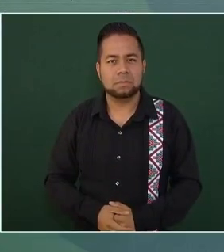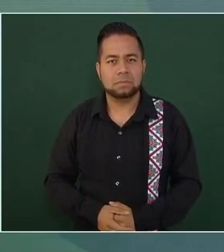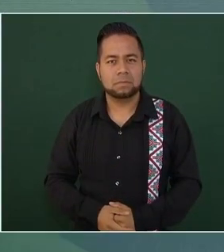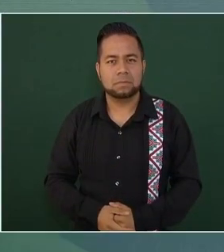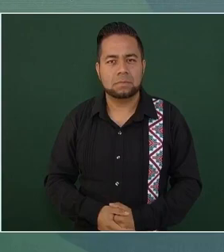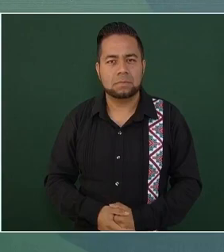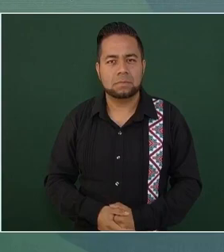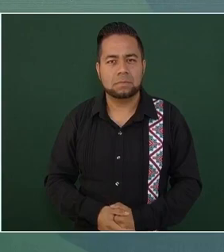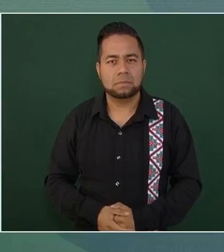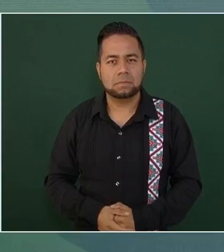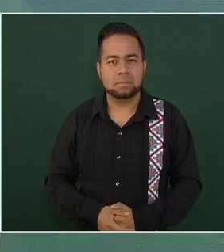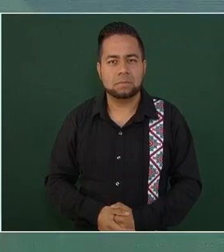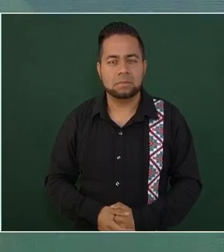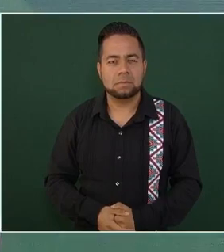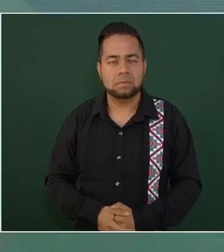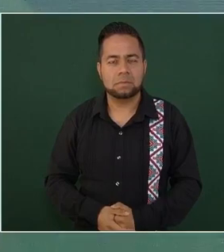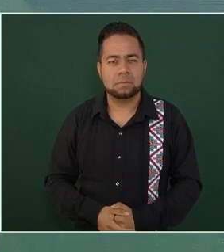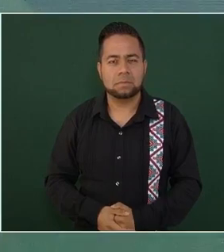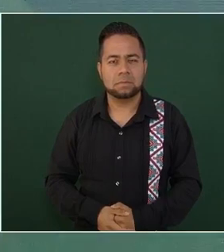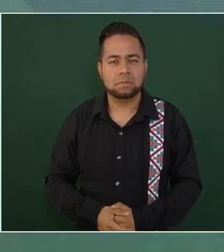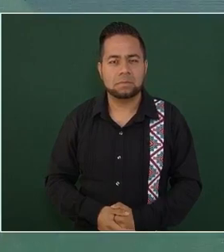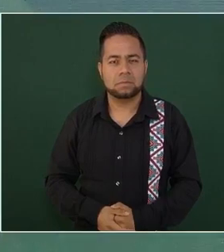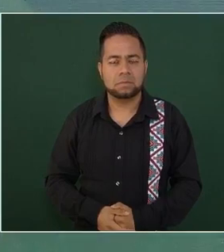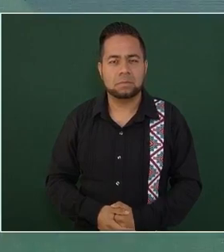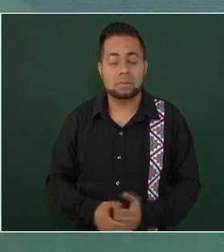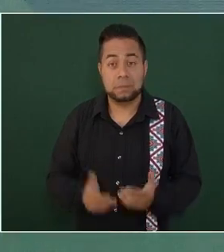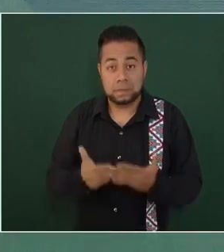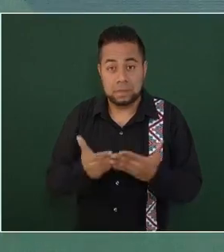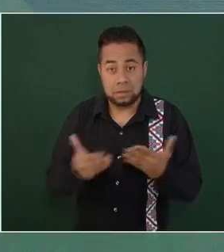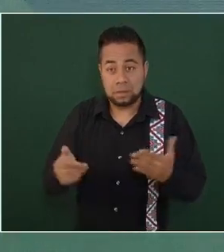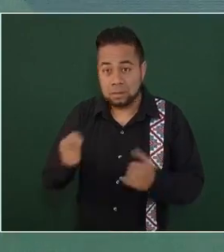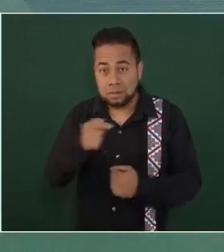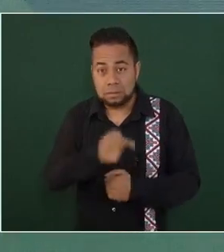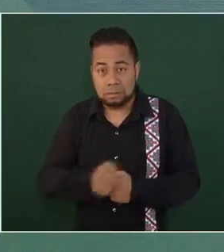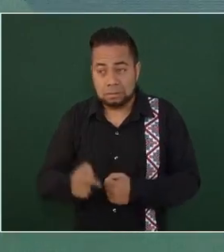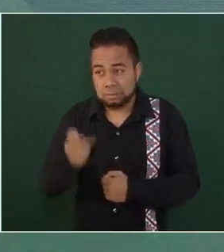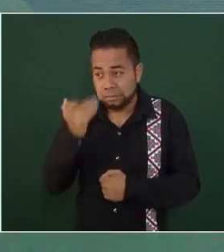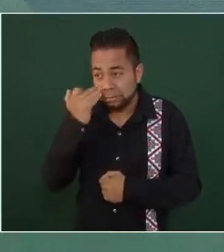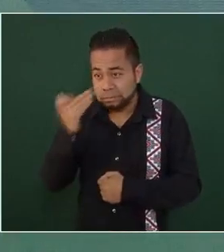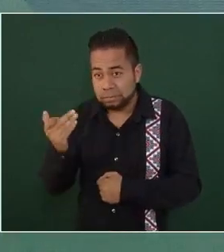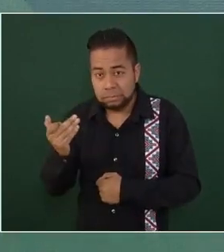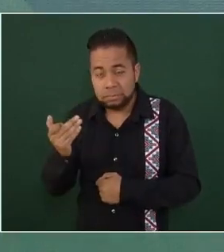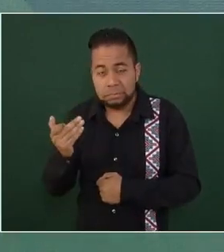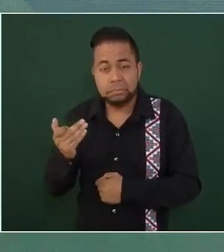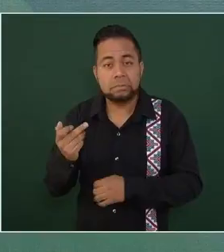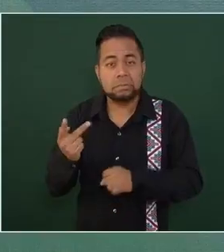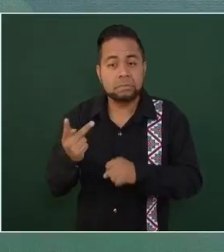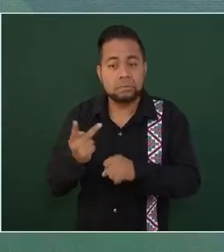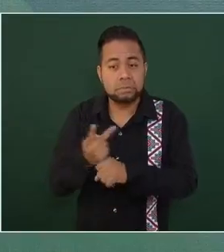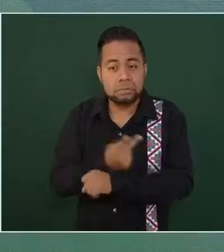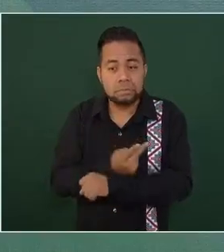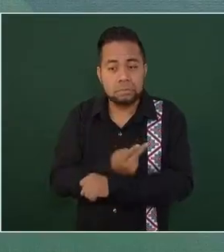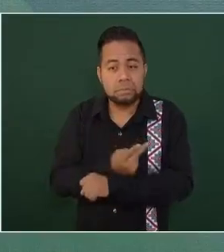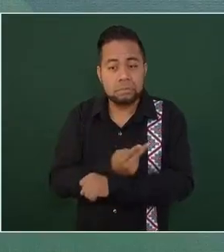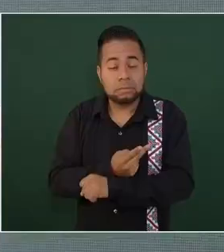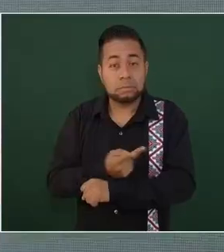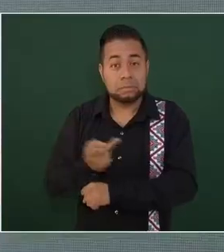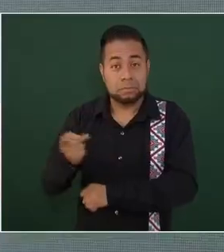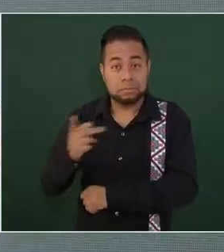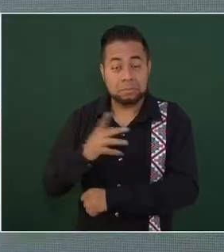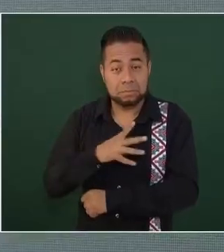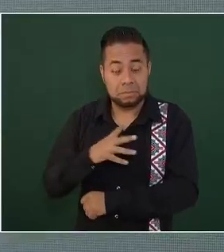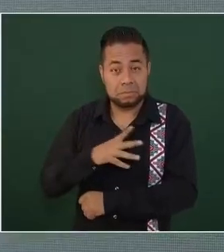ahora este vean lo de mi ley ahí está